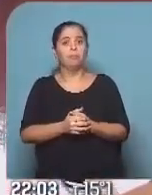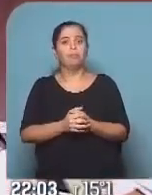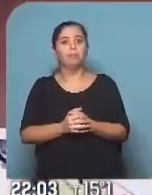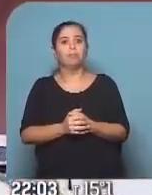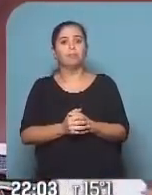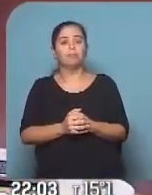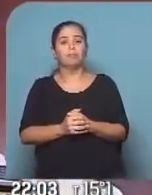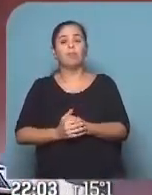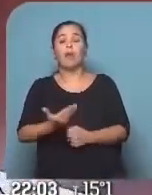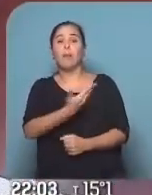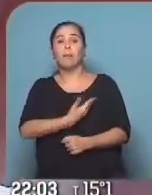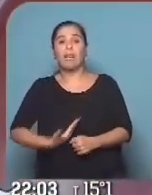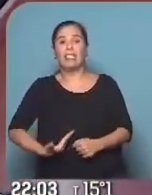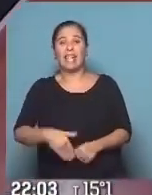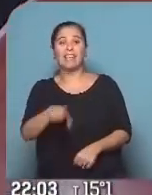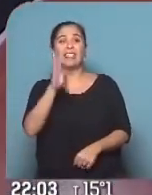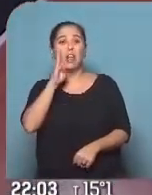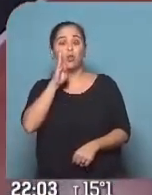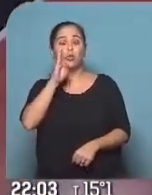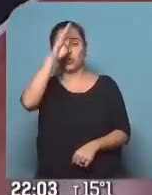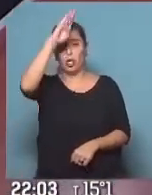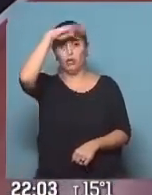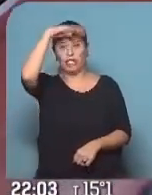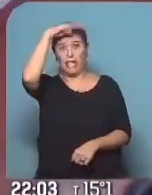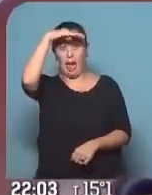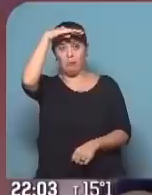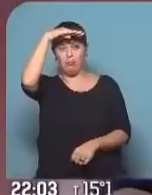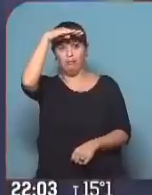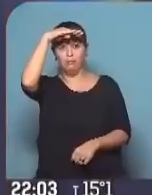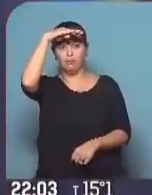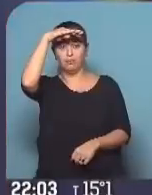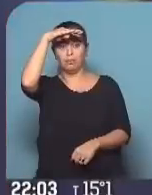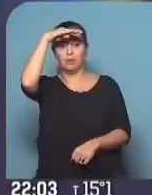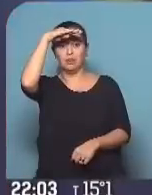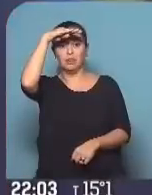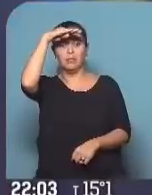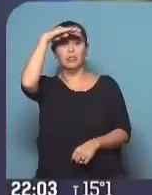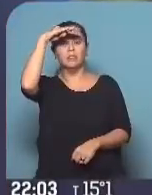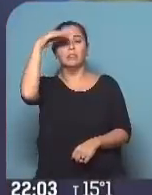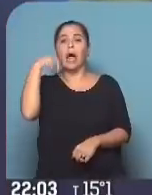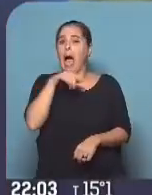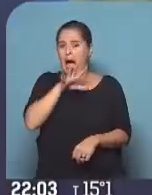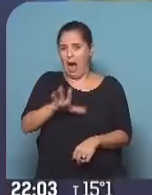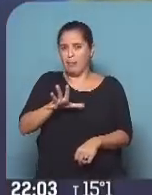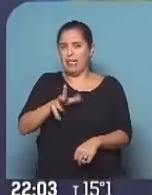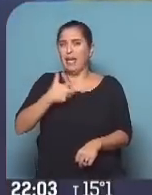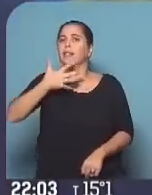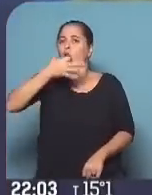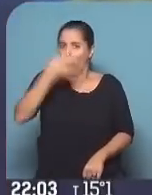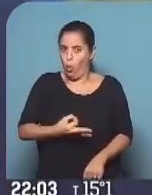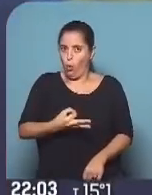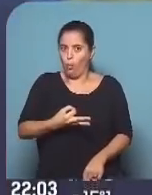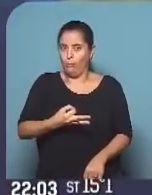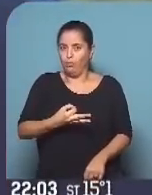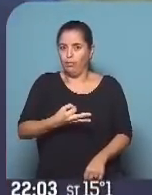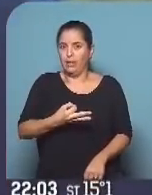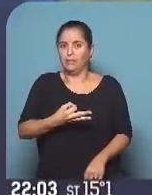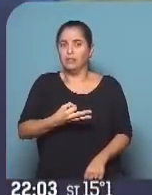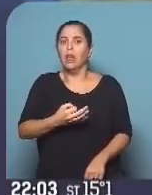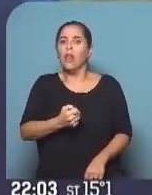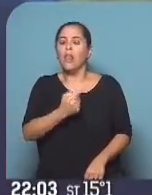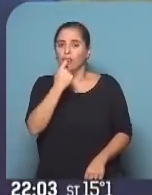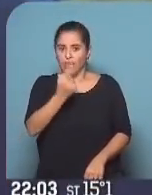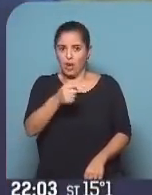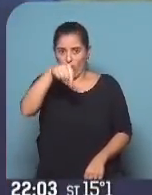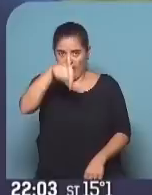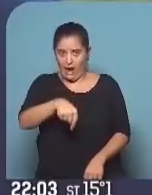Y el presidente de Estados Unidos, Donald Trump, cumple a rajatabla con sus amenazas. En este caso, la imposición de aranceles